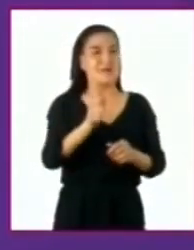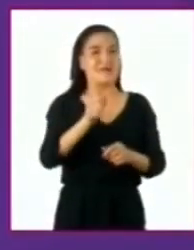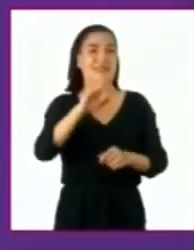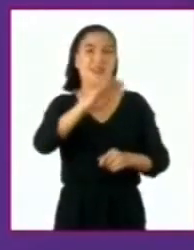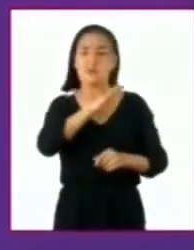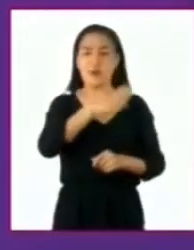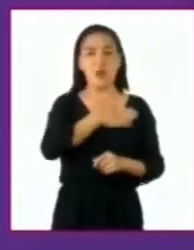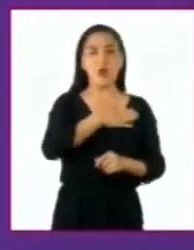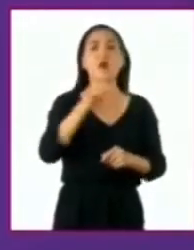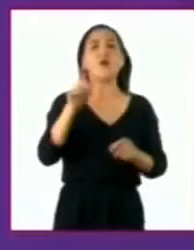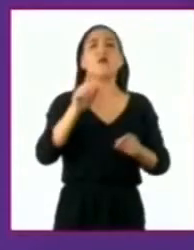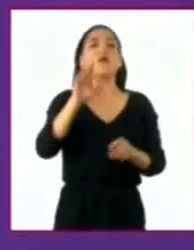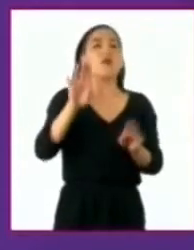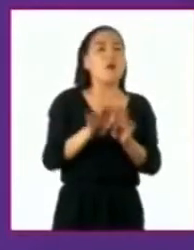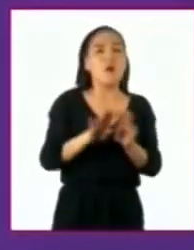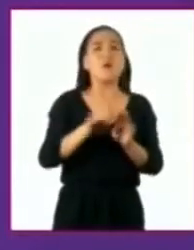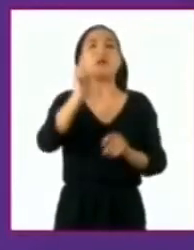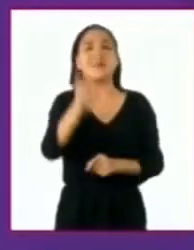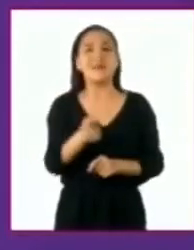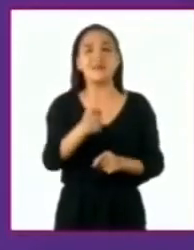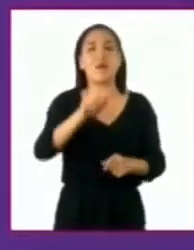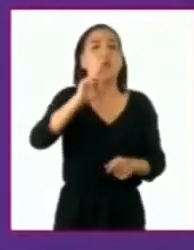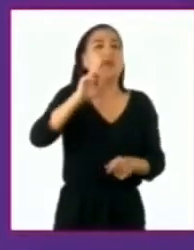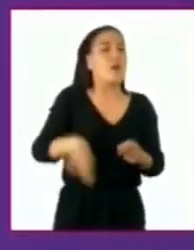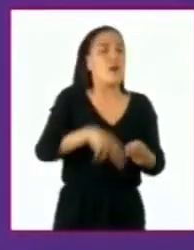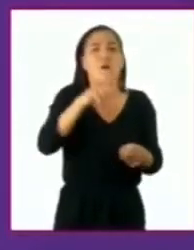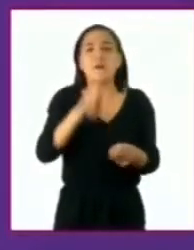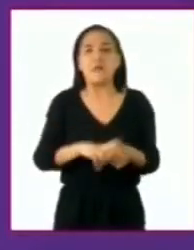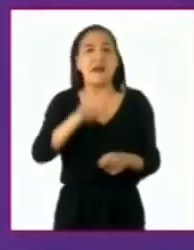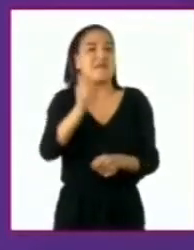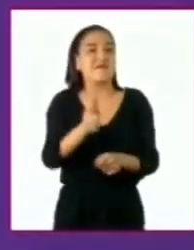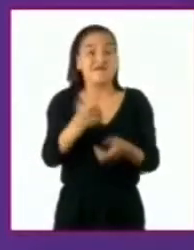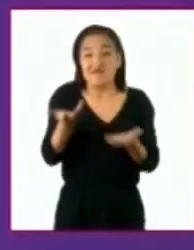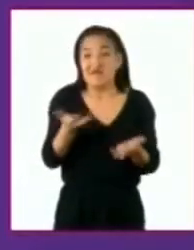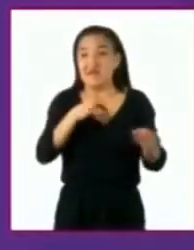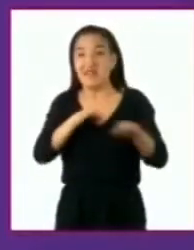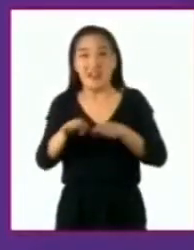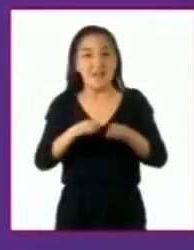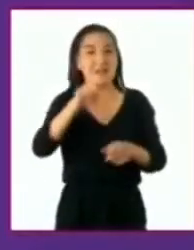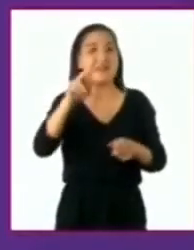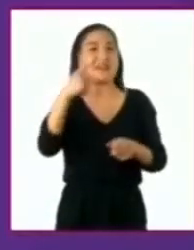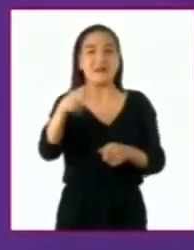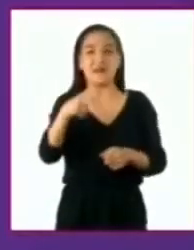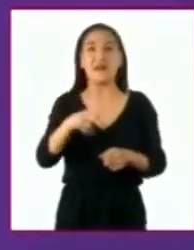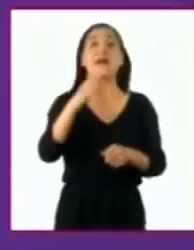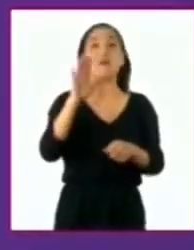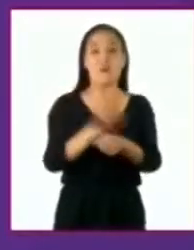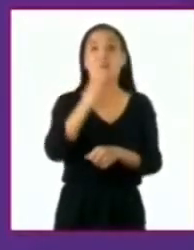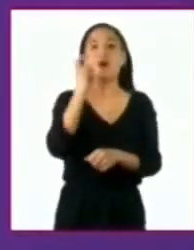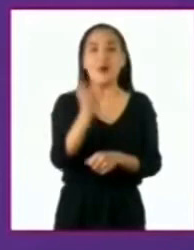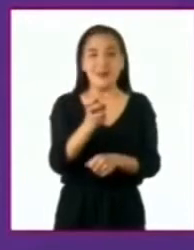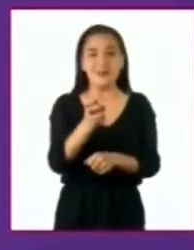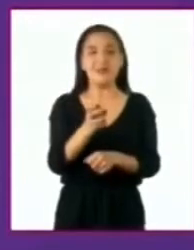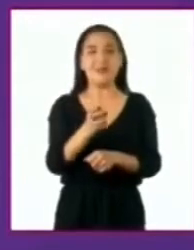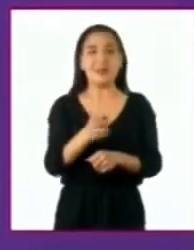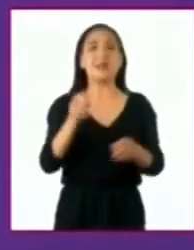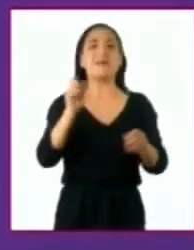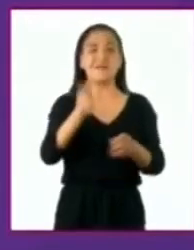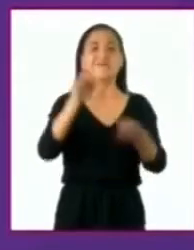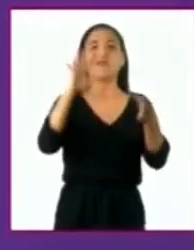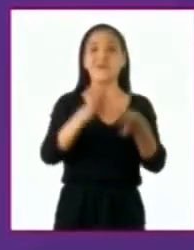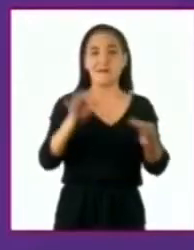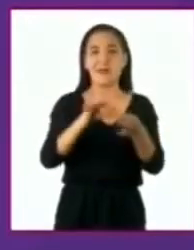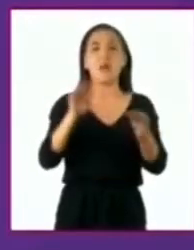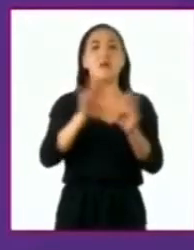para ellos una manera normal de proceder y de esta manera se habla de dominio